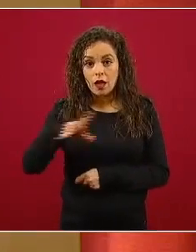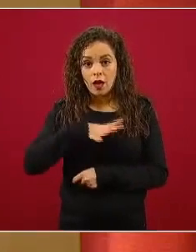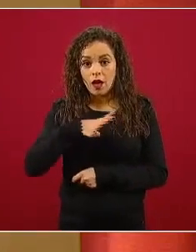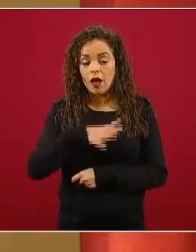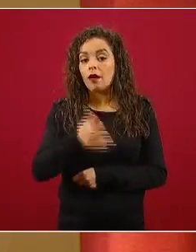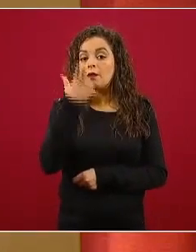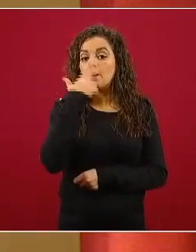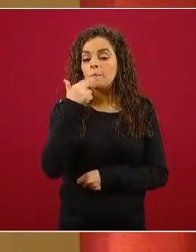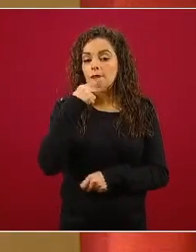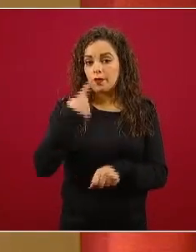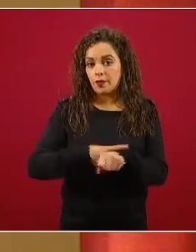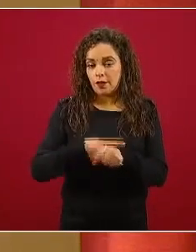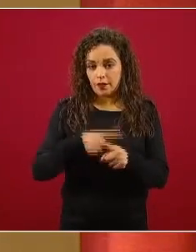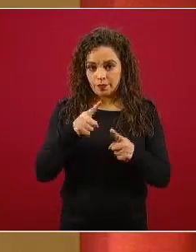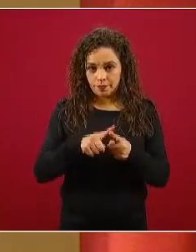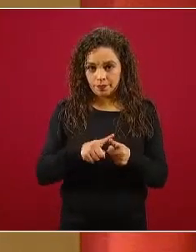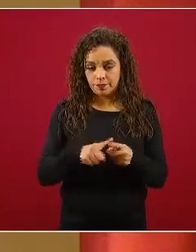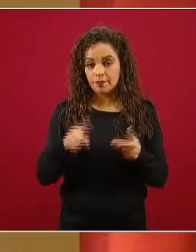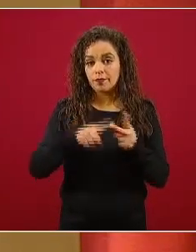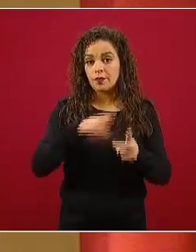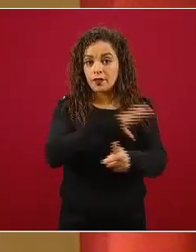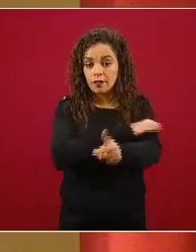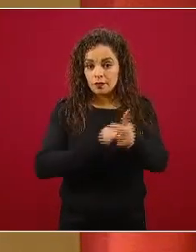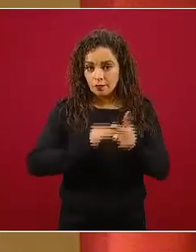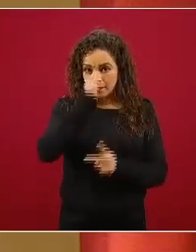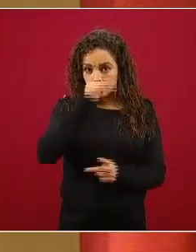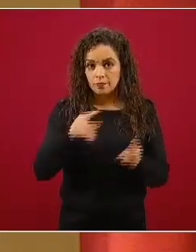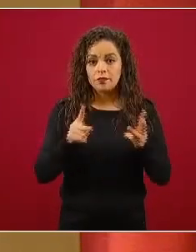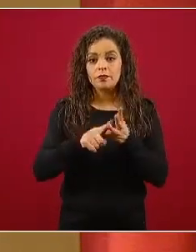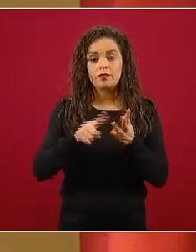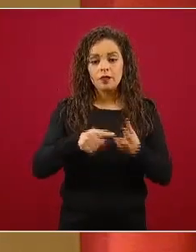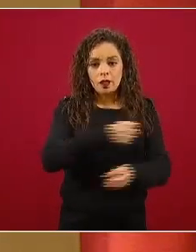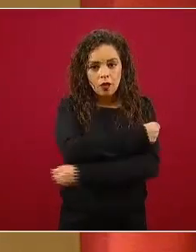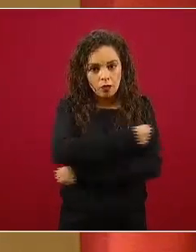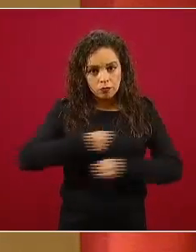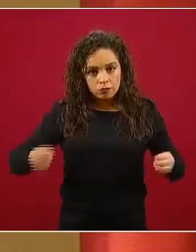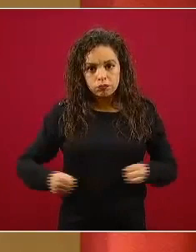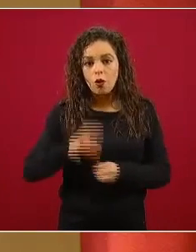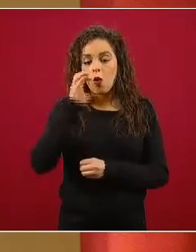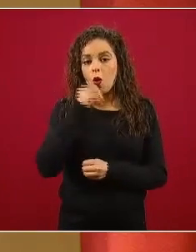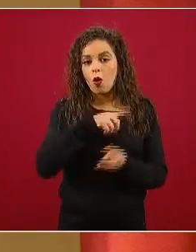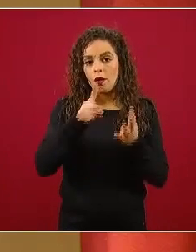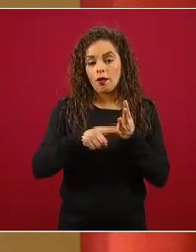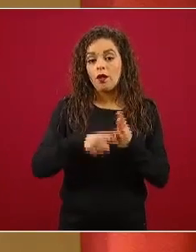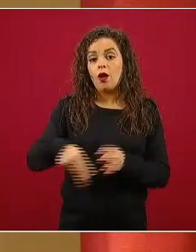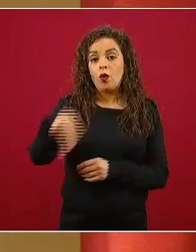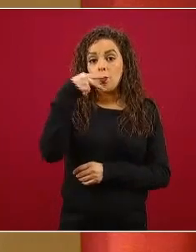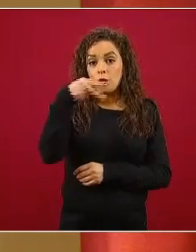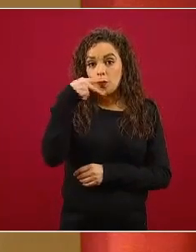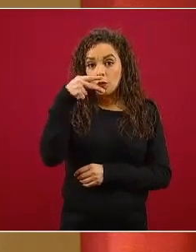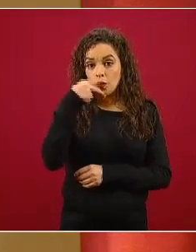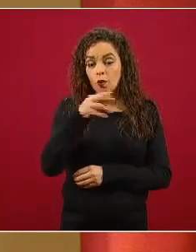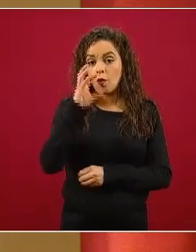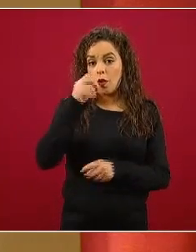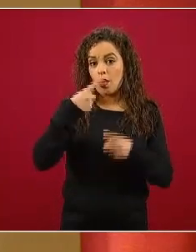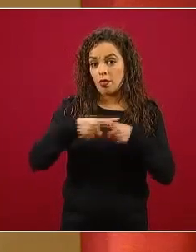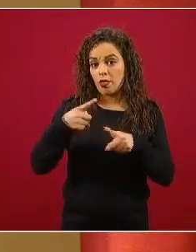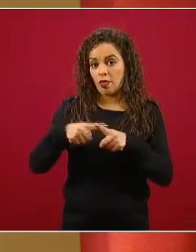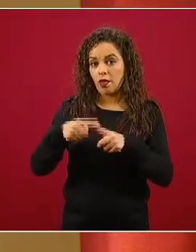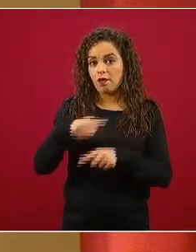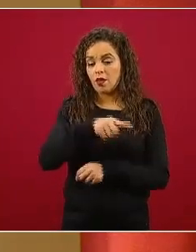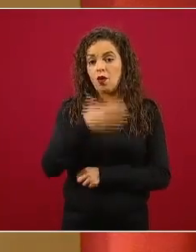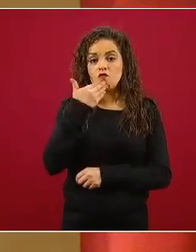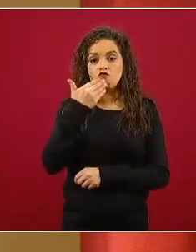hipertensión, obesidad, tabaquismo o distintas causas de depresión del sistema inmune, del